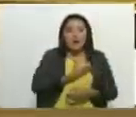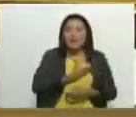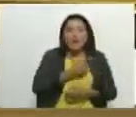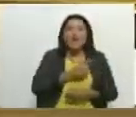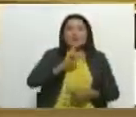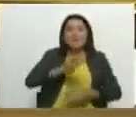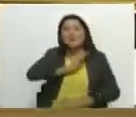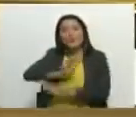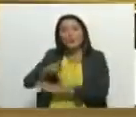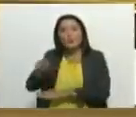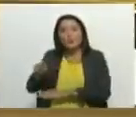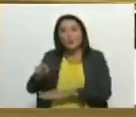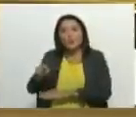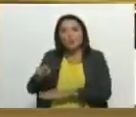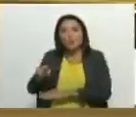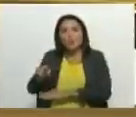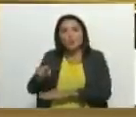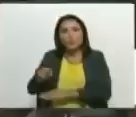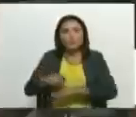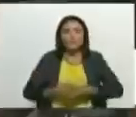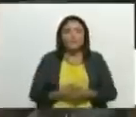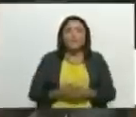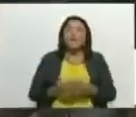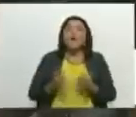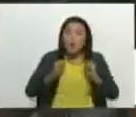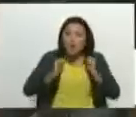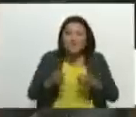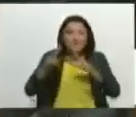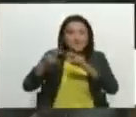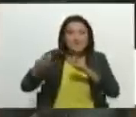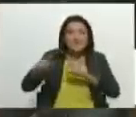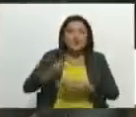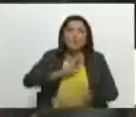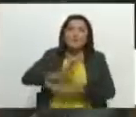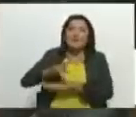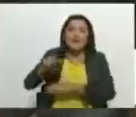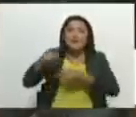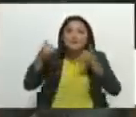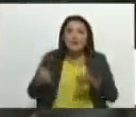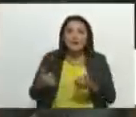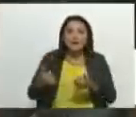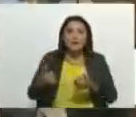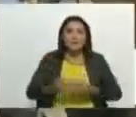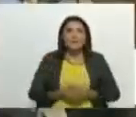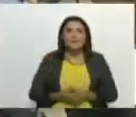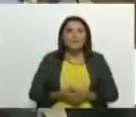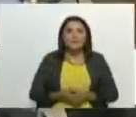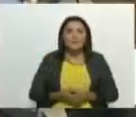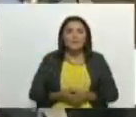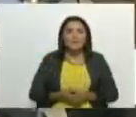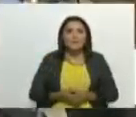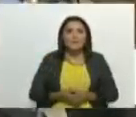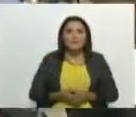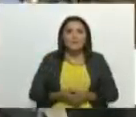exalcalde Ernesto Paracaima. Que se inicie la investigación penal, que se tomen las medidas